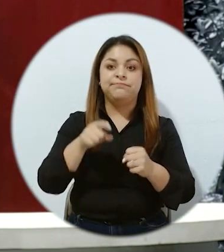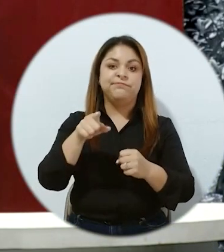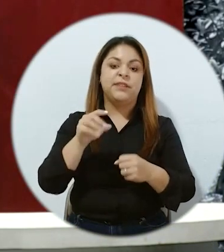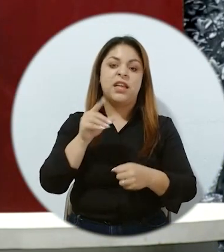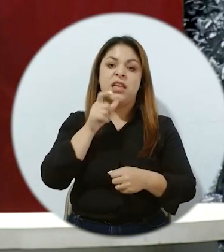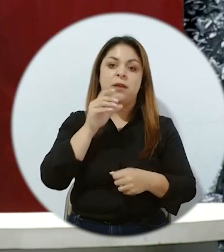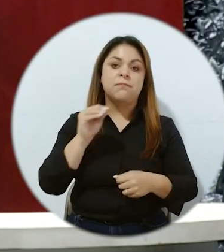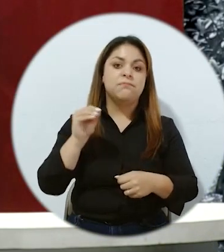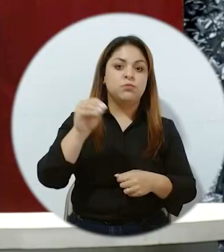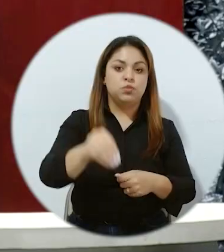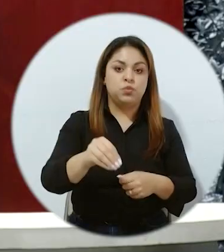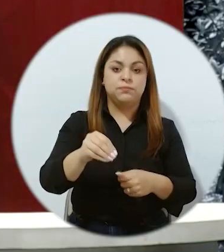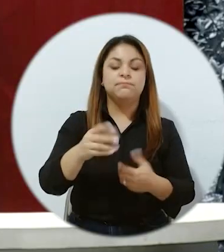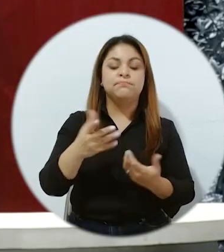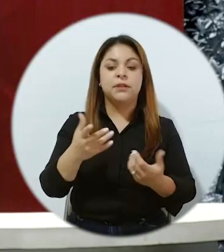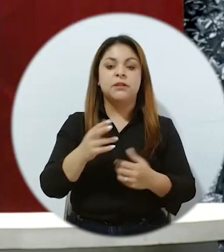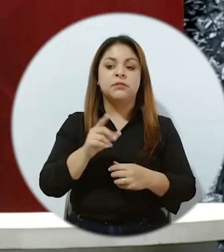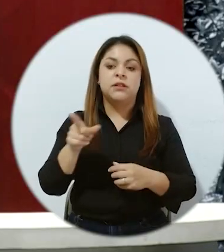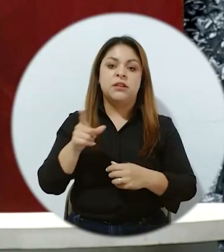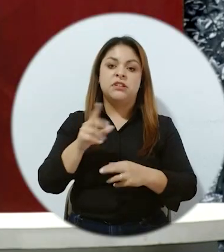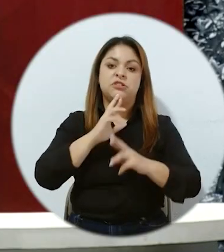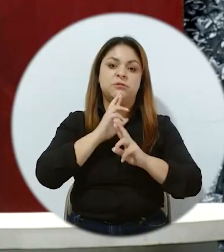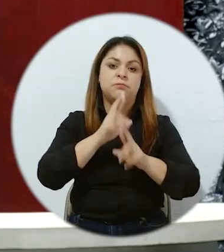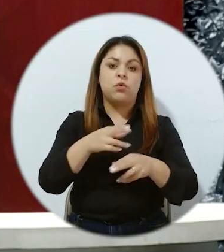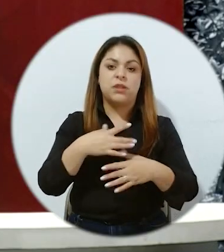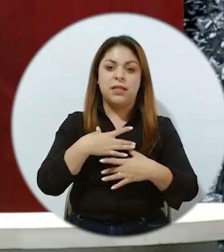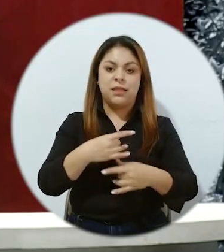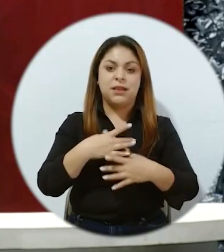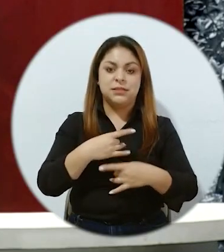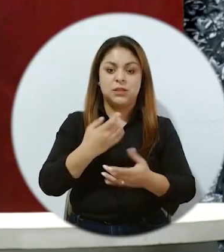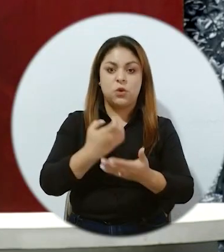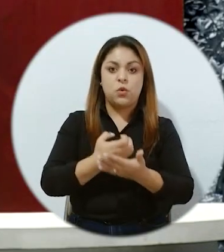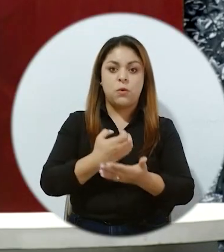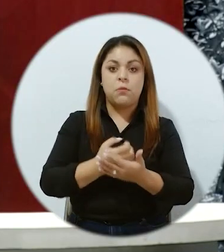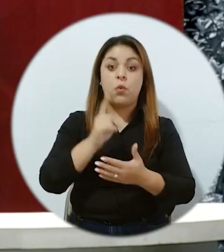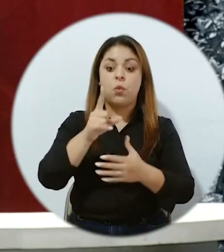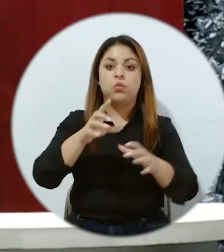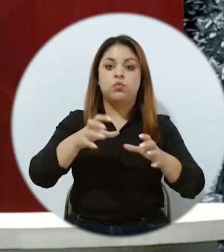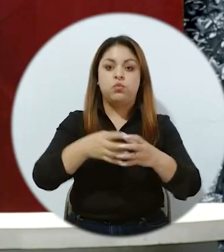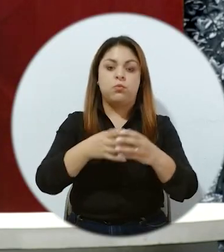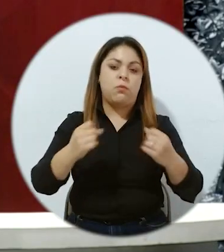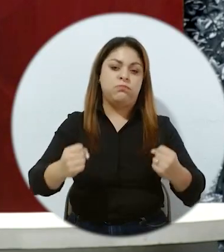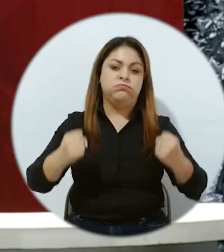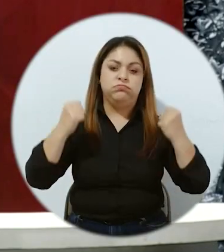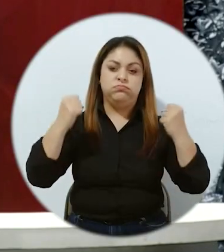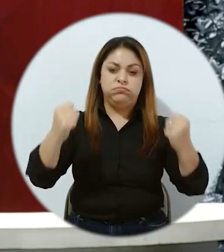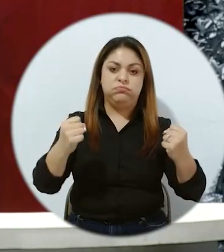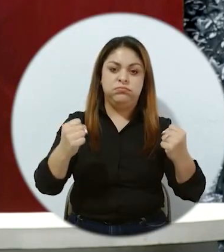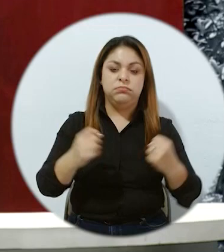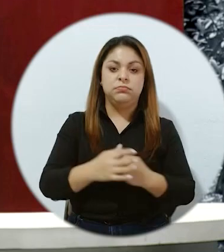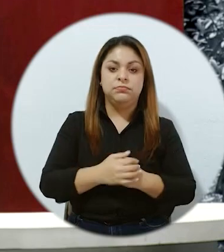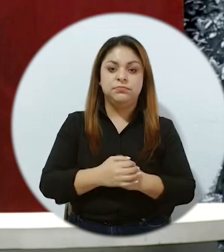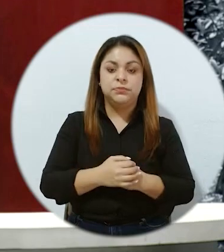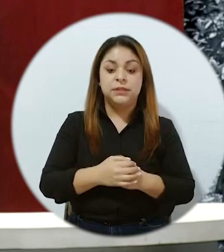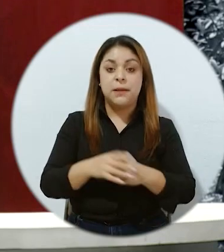siendo impuesto y que responde a intereses económicos de un grupo poderoso